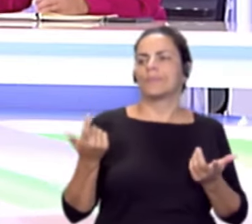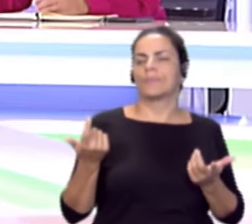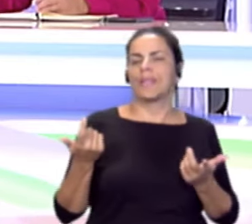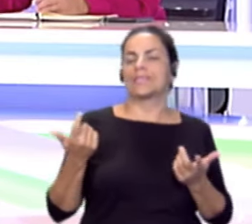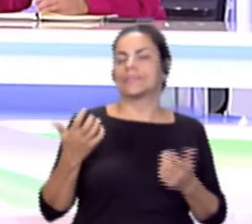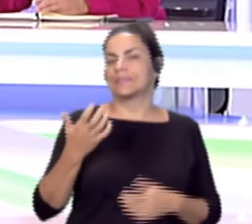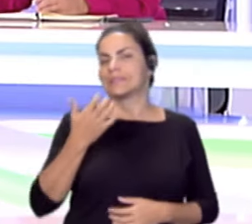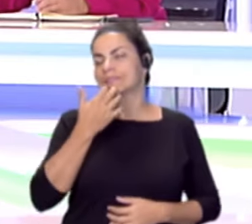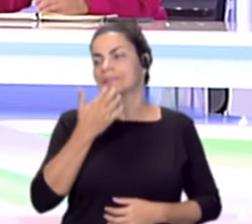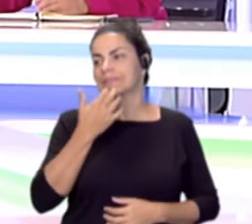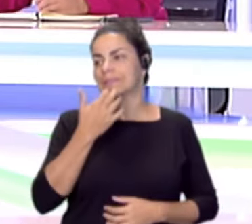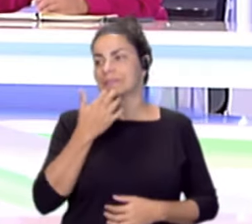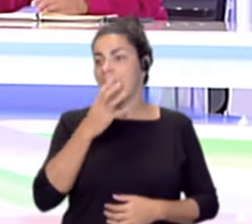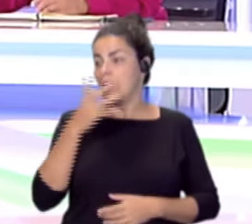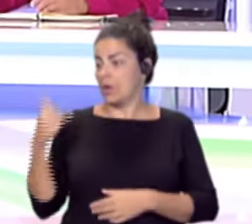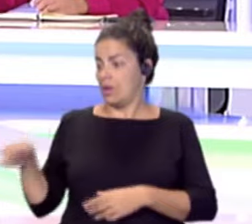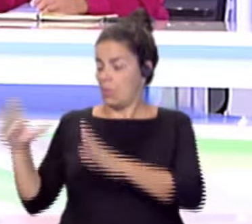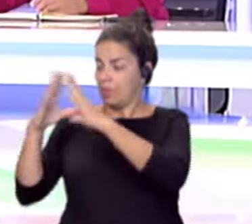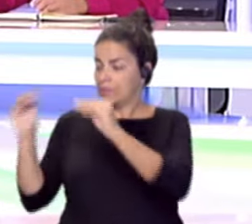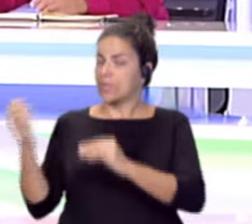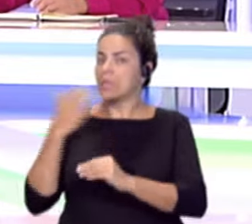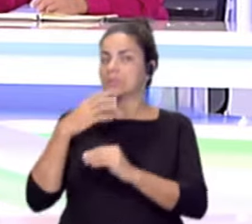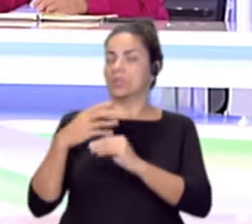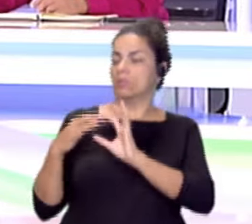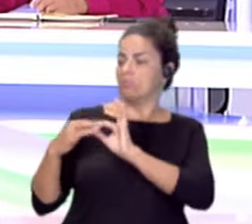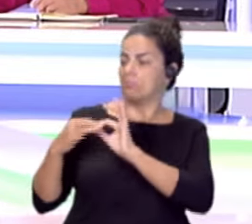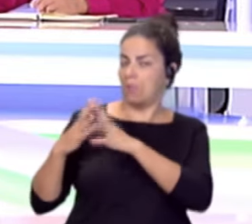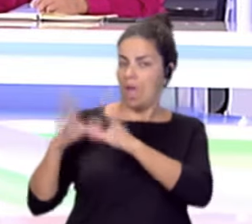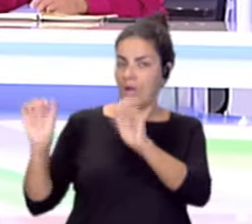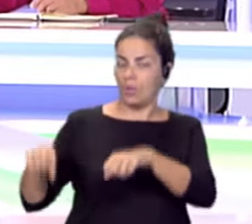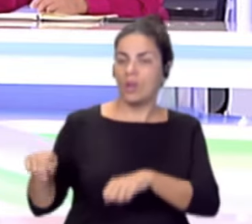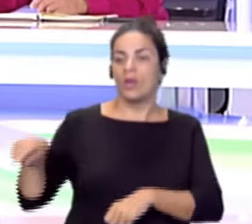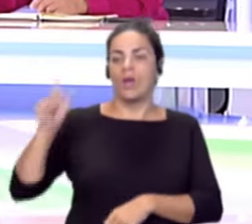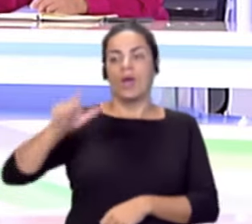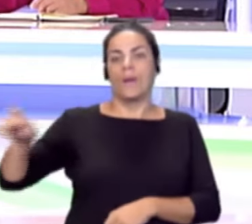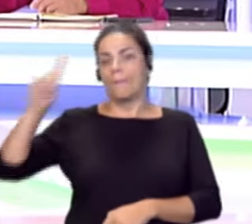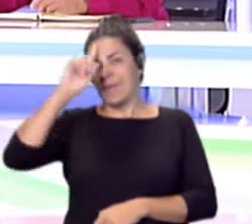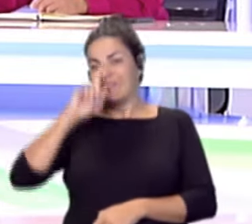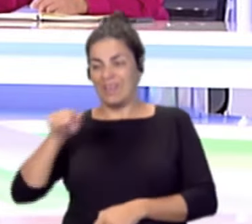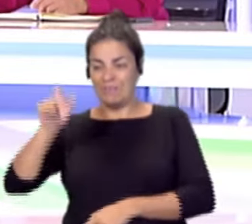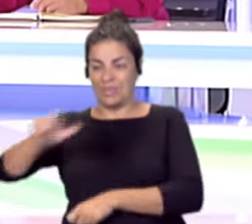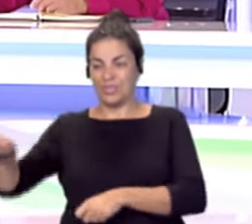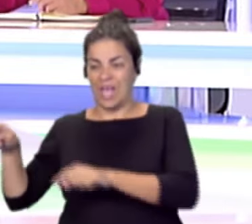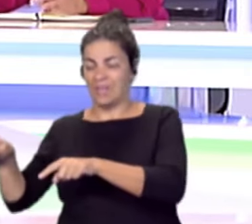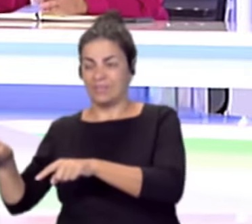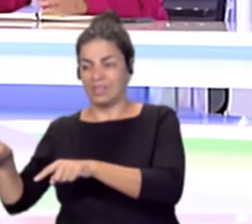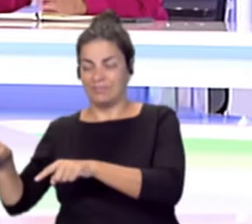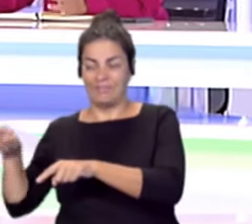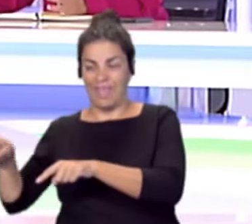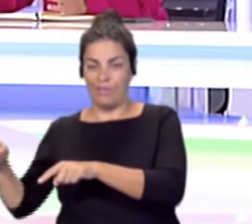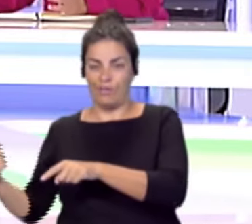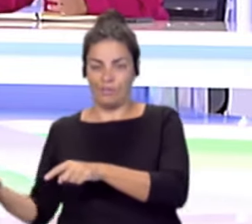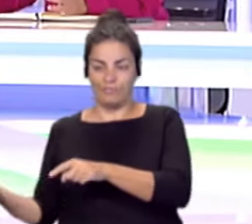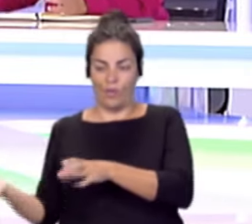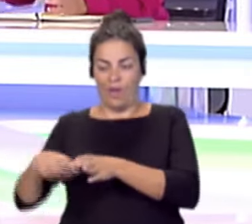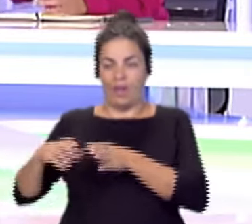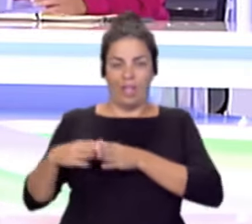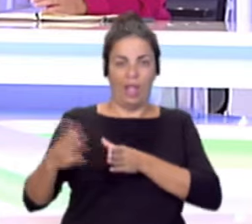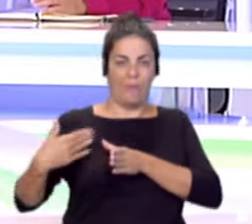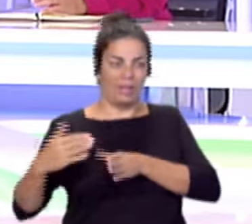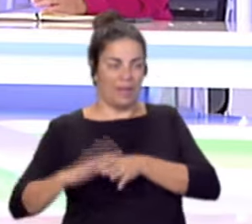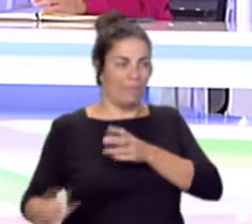puedan trabar con esta universidad y con esos perfiles no son los que se meten en una patera, ¿sabes? Ya. No lo son. Y en tu caso,